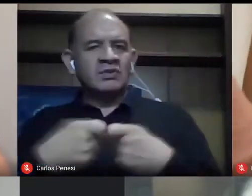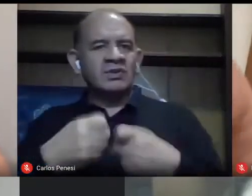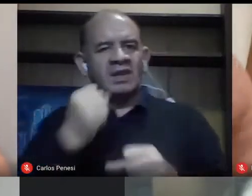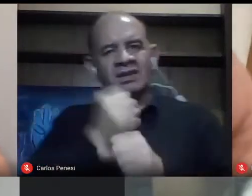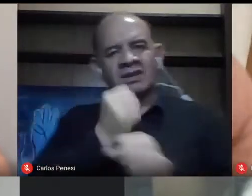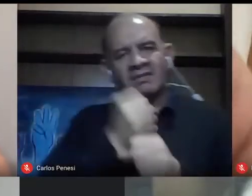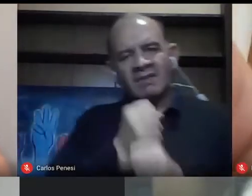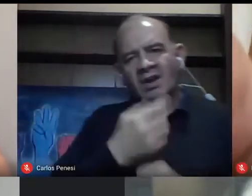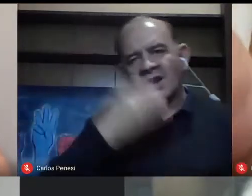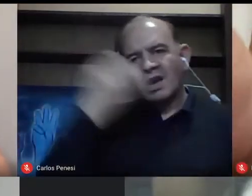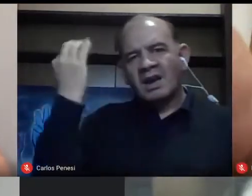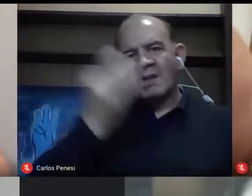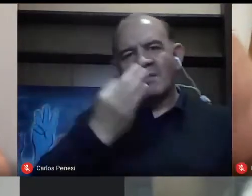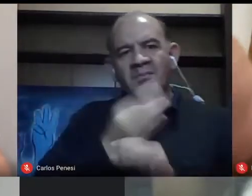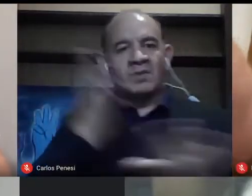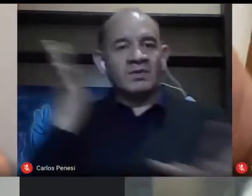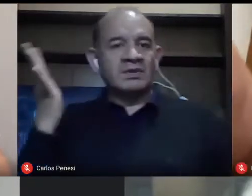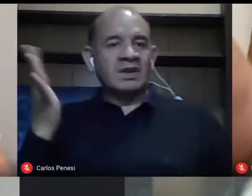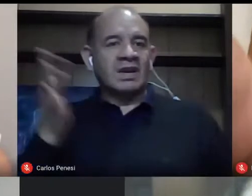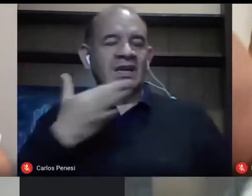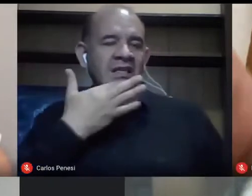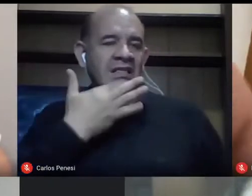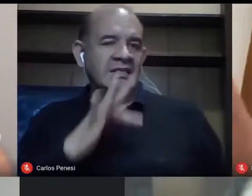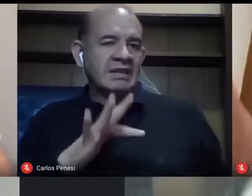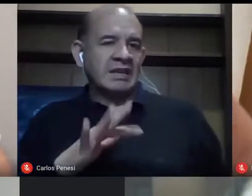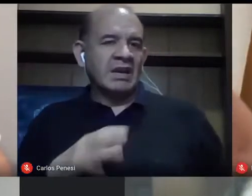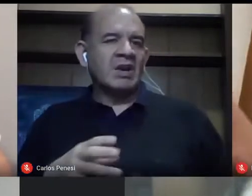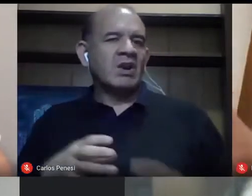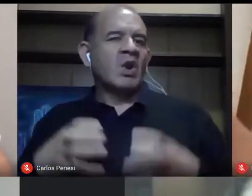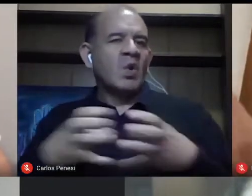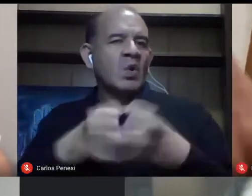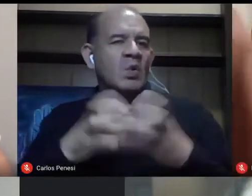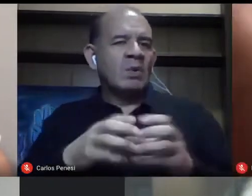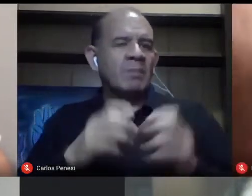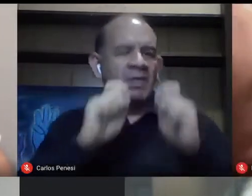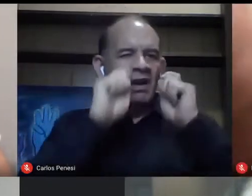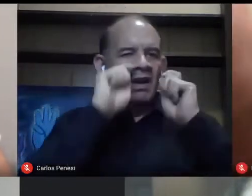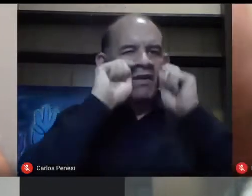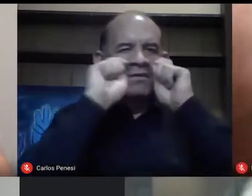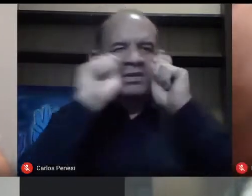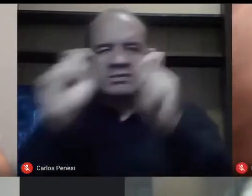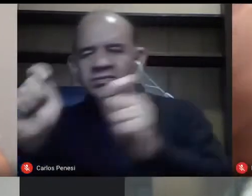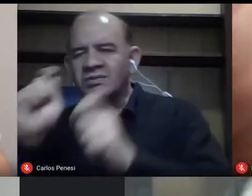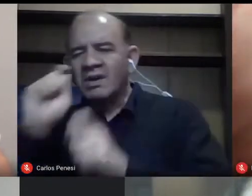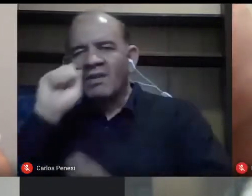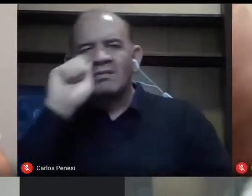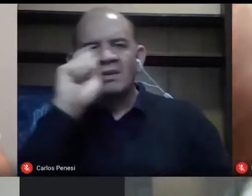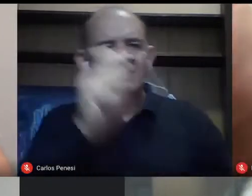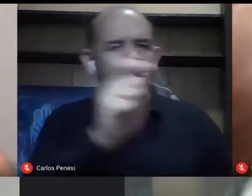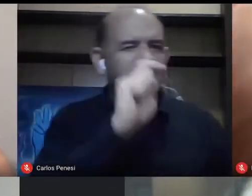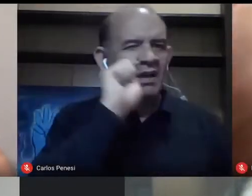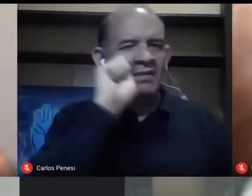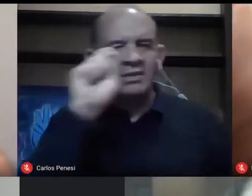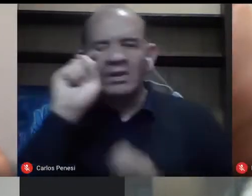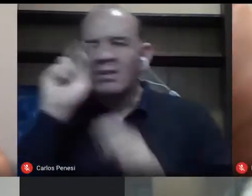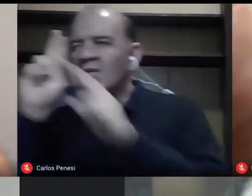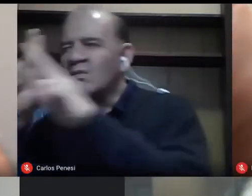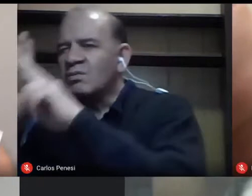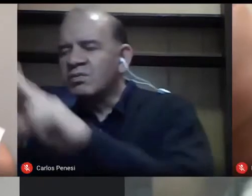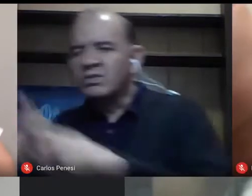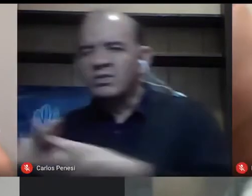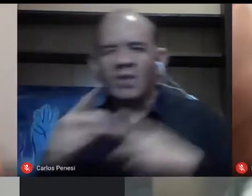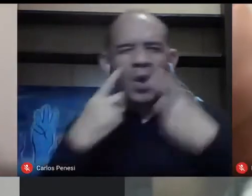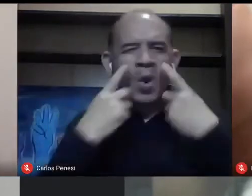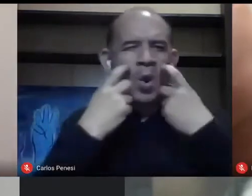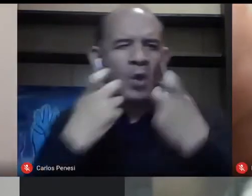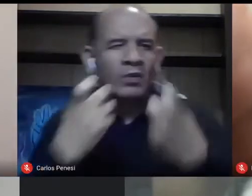especializadas y los equipos de investigación y que tenemos mucho para aprender también. Por supuesto, en el momento en